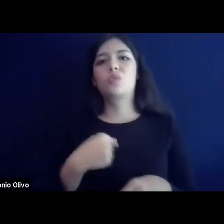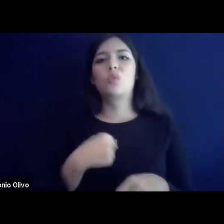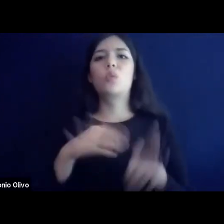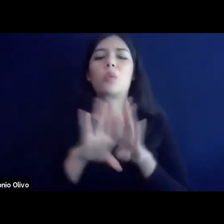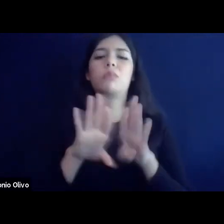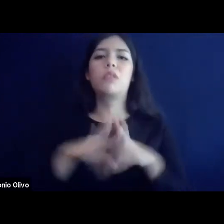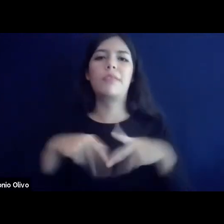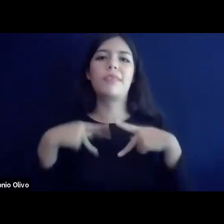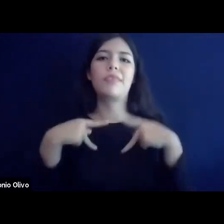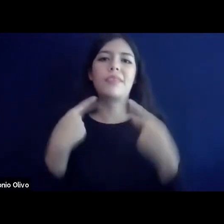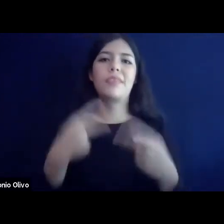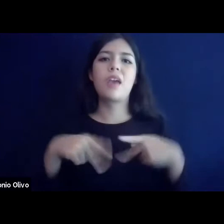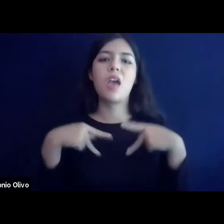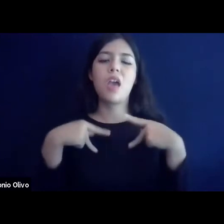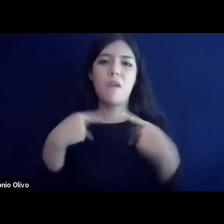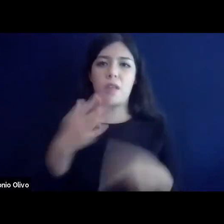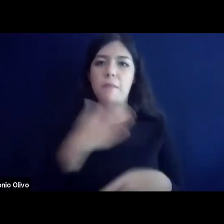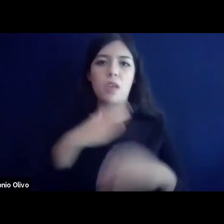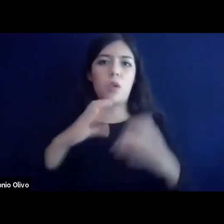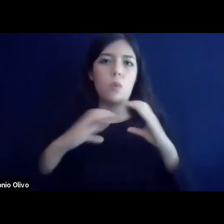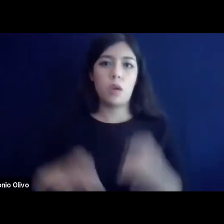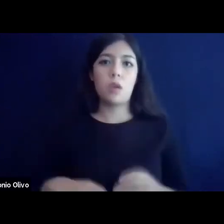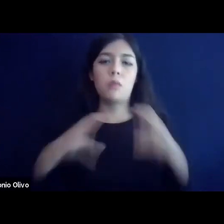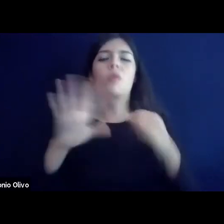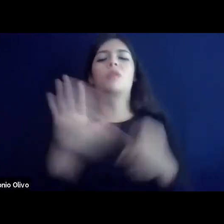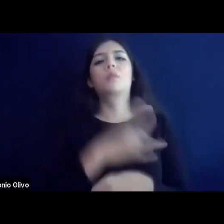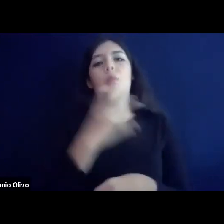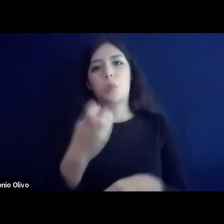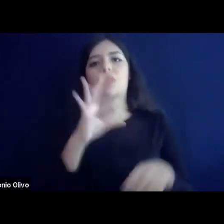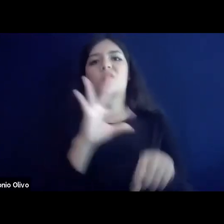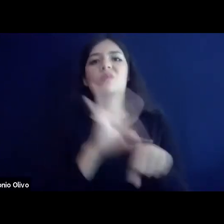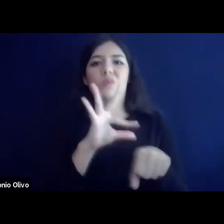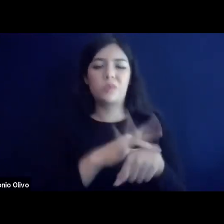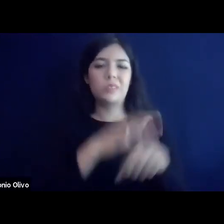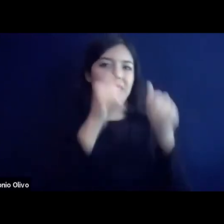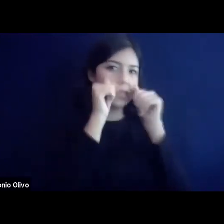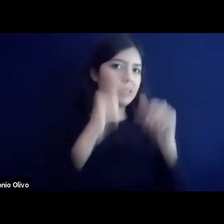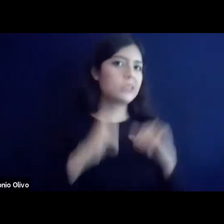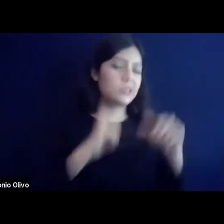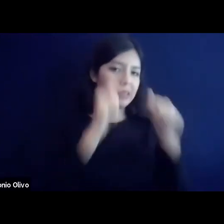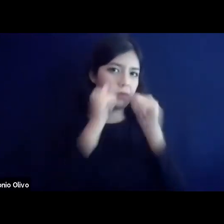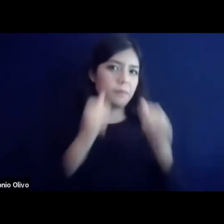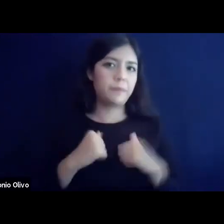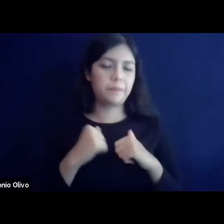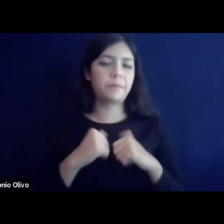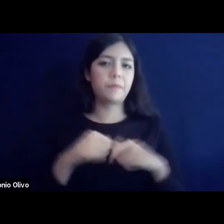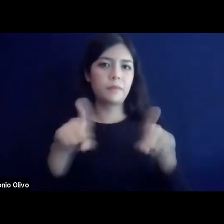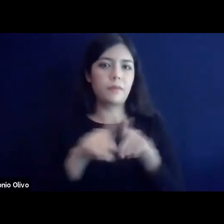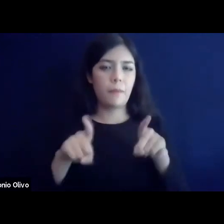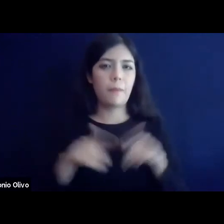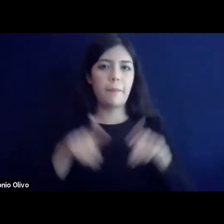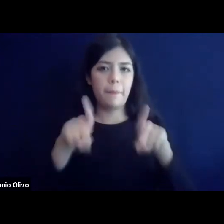de la parálisis cerebral, ¿no? Y las consecuencias, bueno, pues al día de hoy, ¿qué es? ¿Cómo se puede